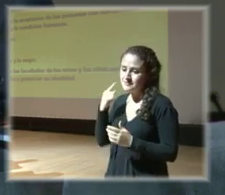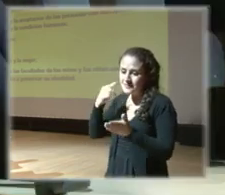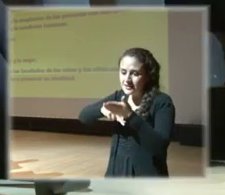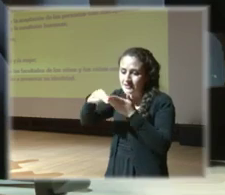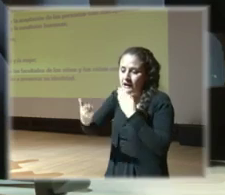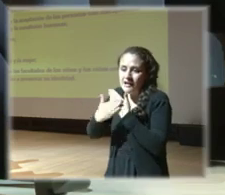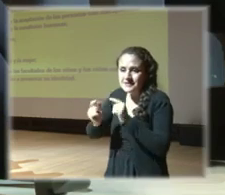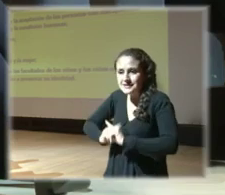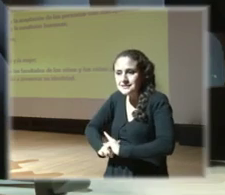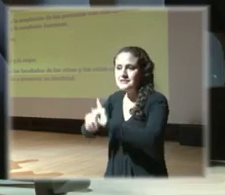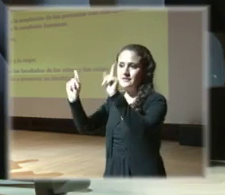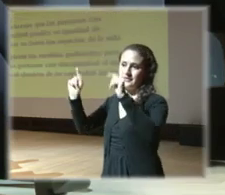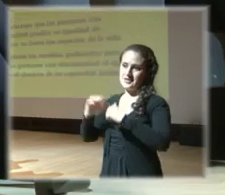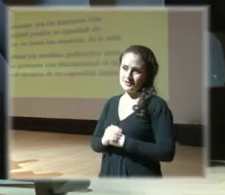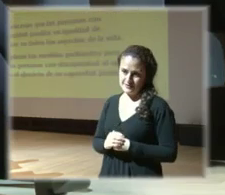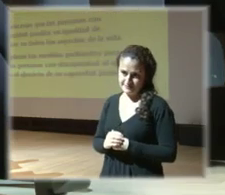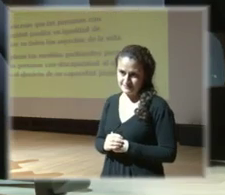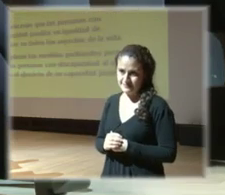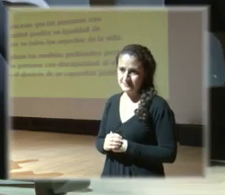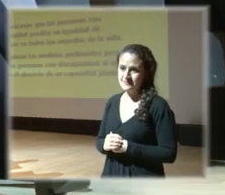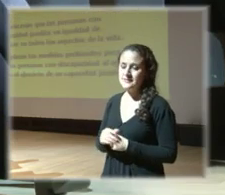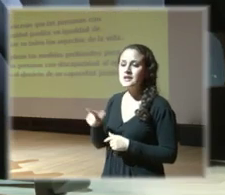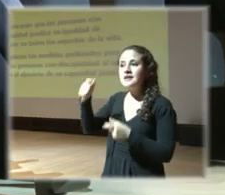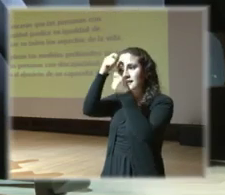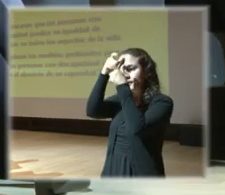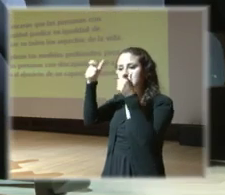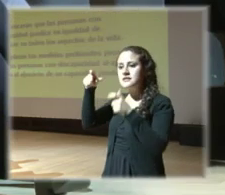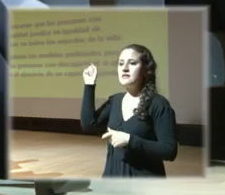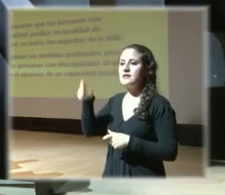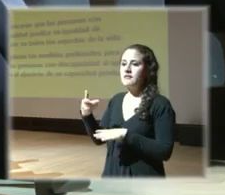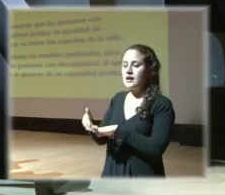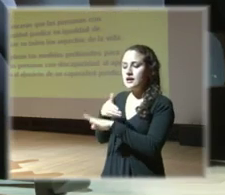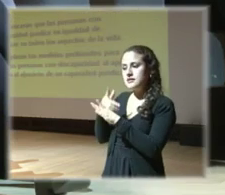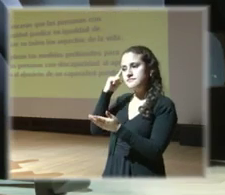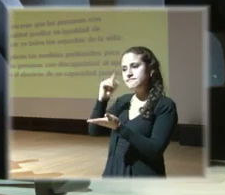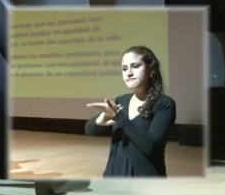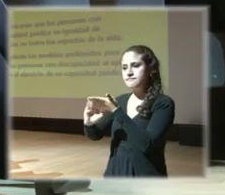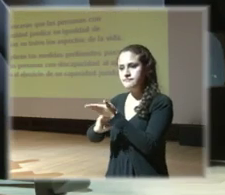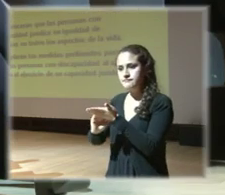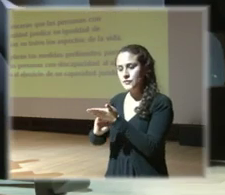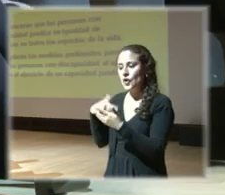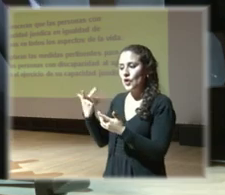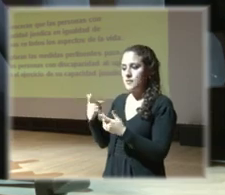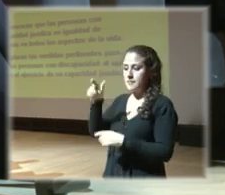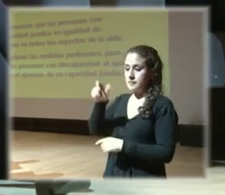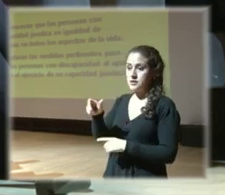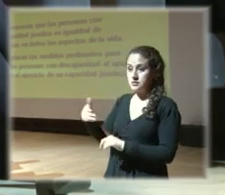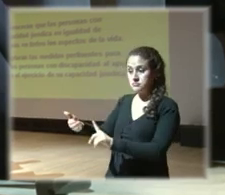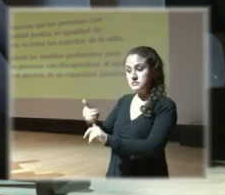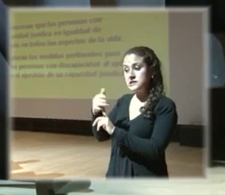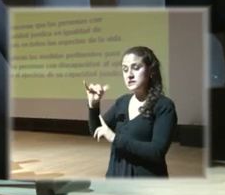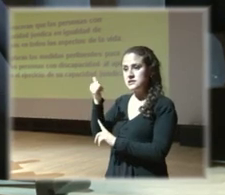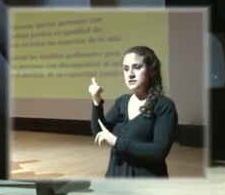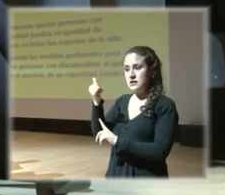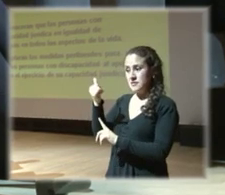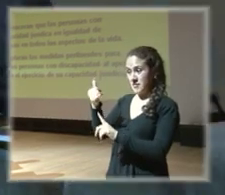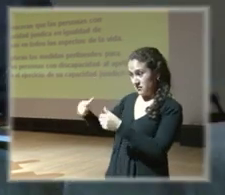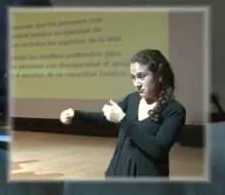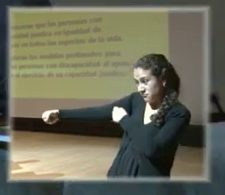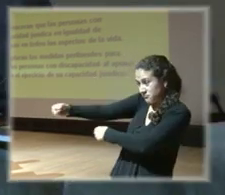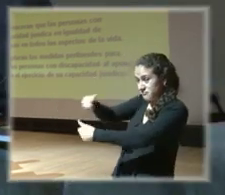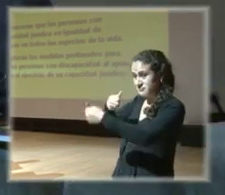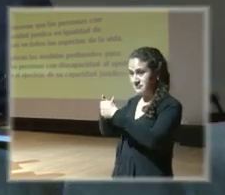Convención. El Estado debe implementar alternativas que protejan si se quiere, pero que no sustituyan